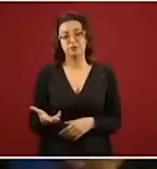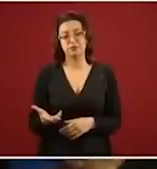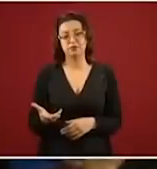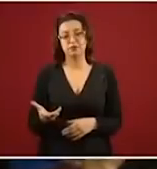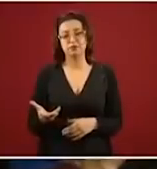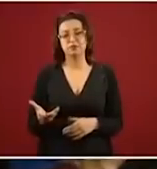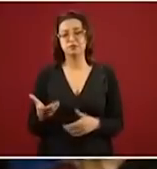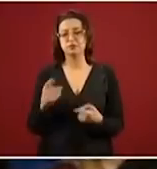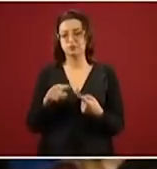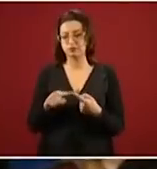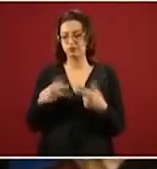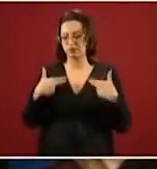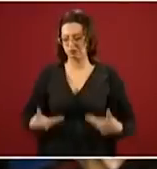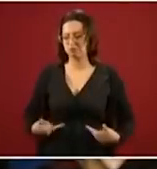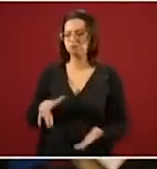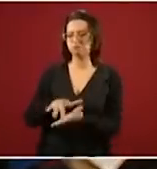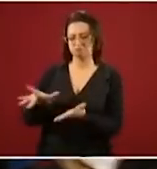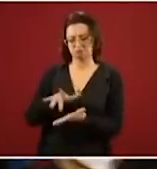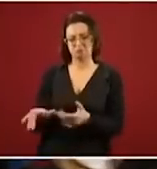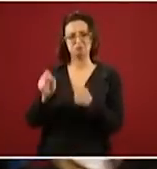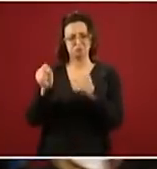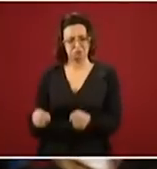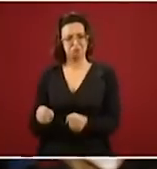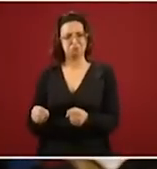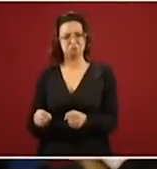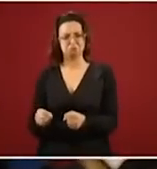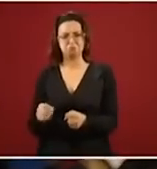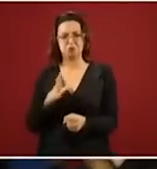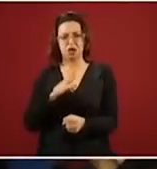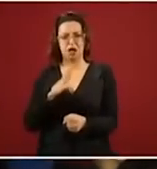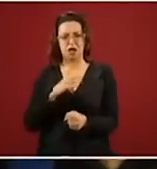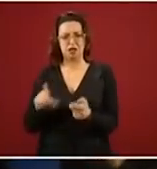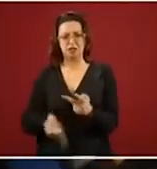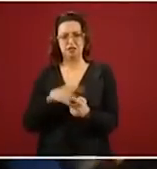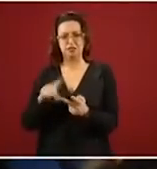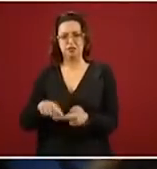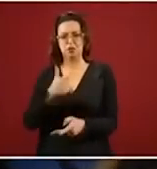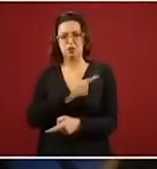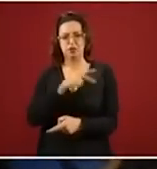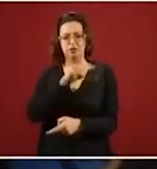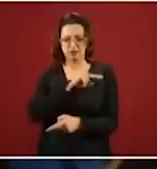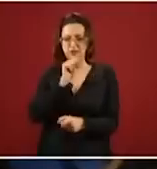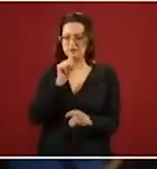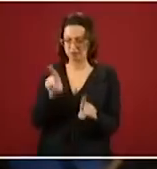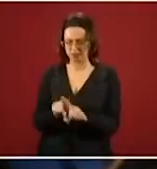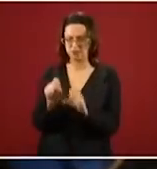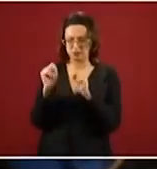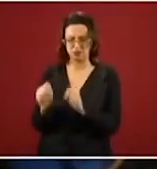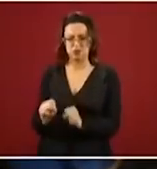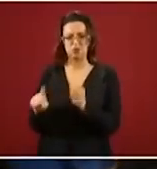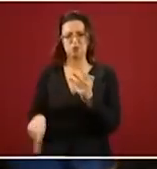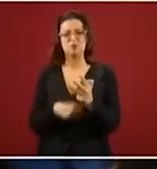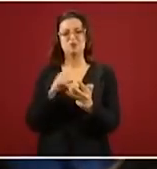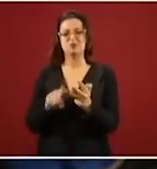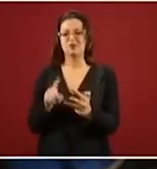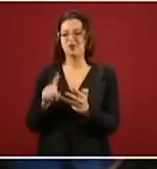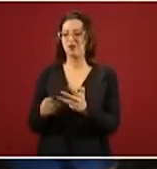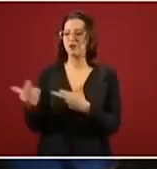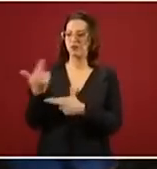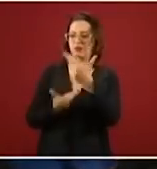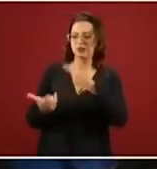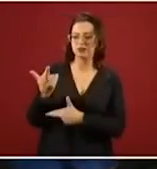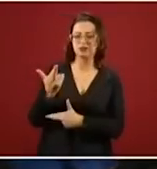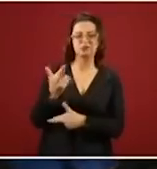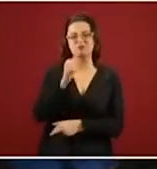se ha cumplido y la parte de seguridad está por resolverse presidente podría decirnos por qué este incumplimiento y cuando usted piensa que puedan realizar